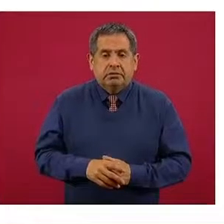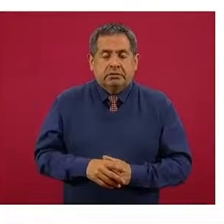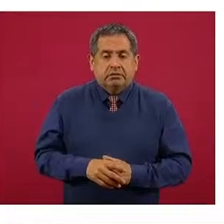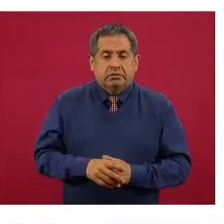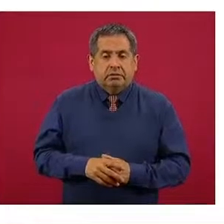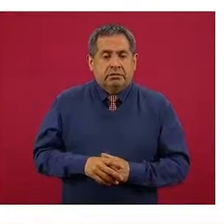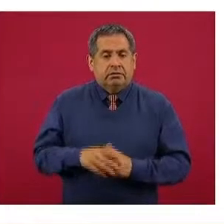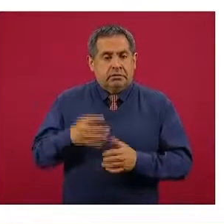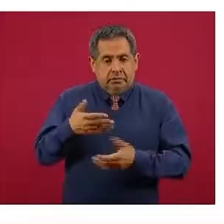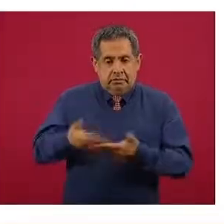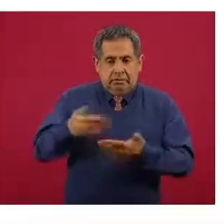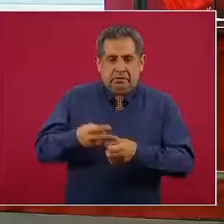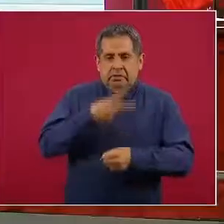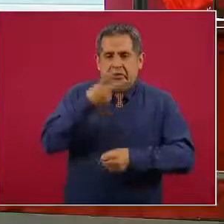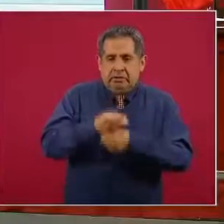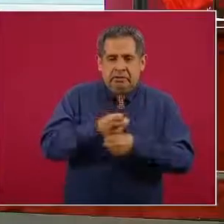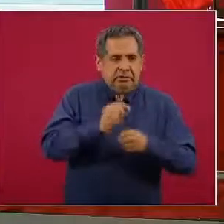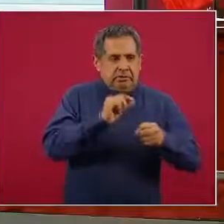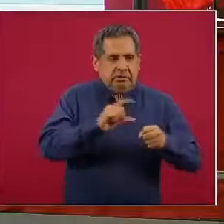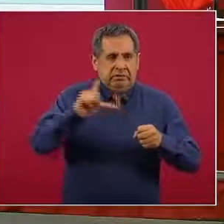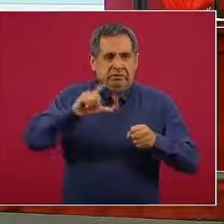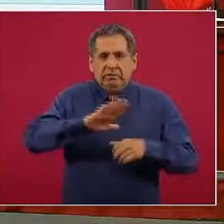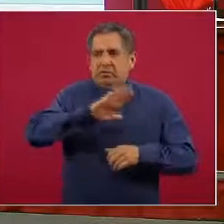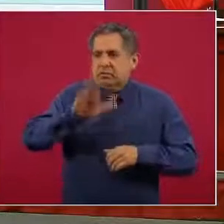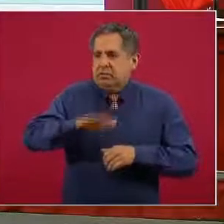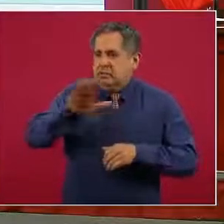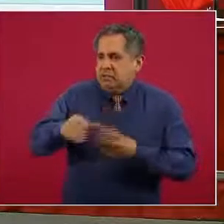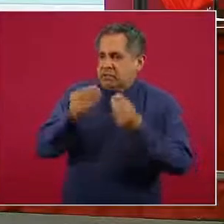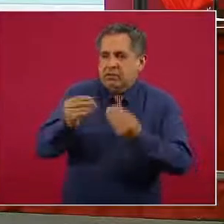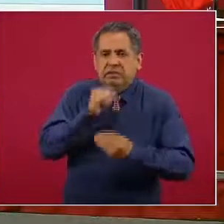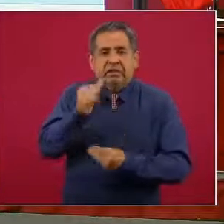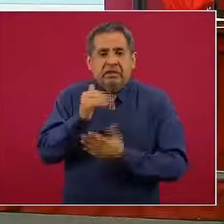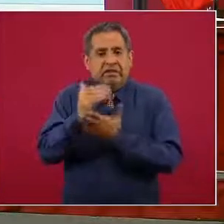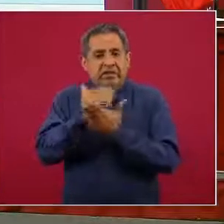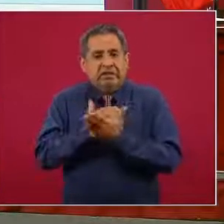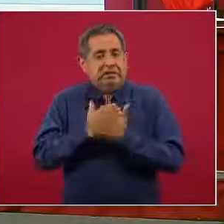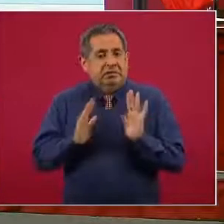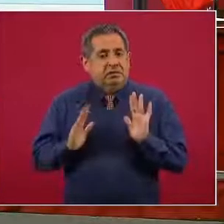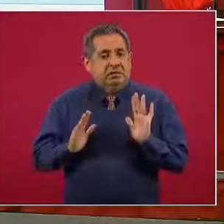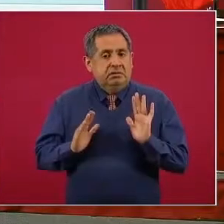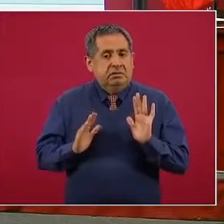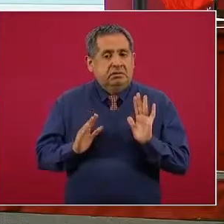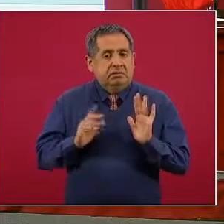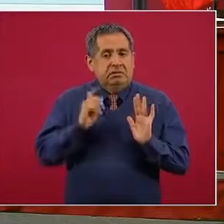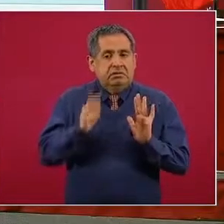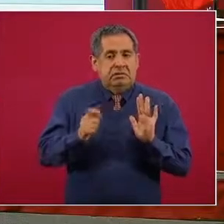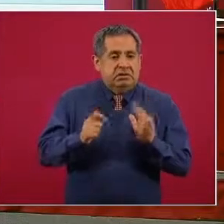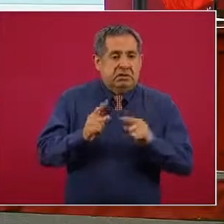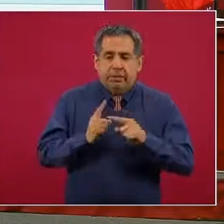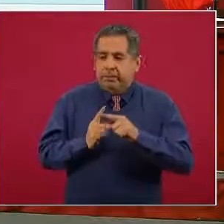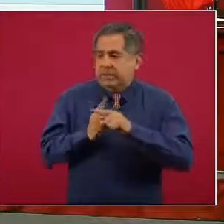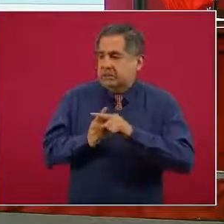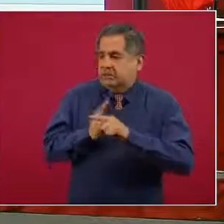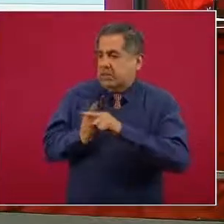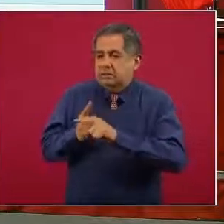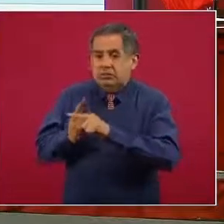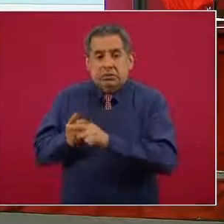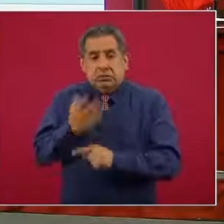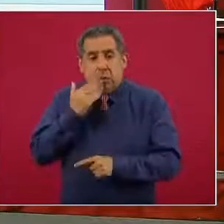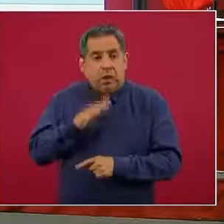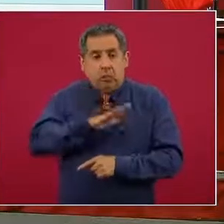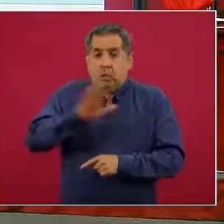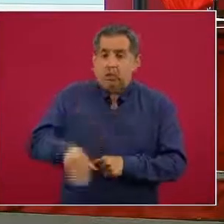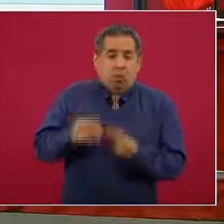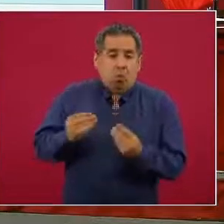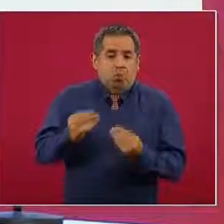En este segundo pico no hay una letalidad tan elevada, no hay una mortalidad. Aquí no es letalidad, es simplemente la suma de casos